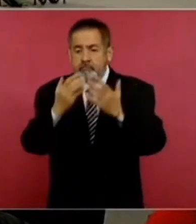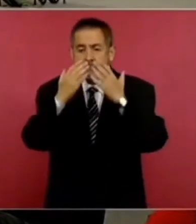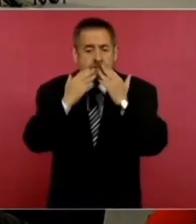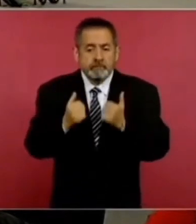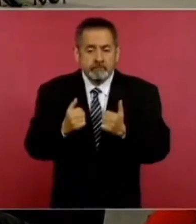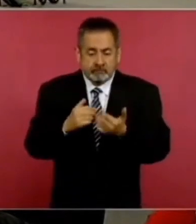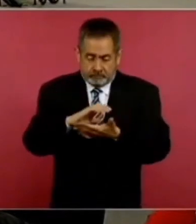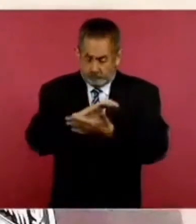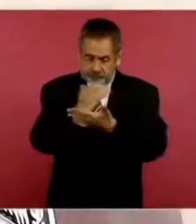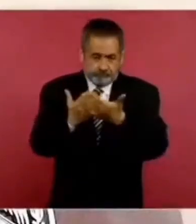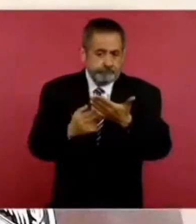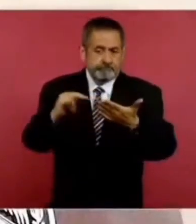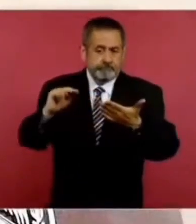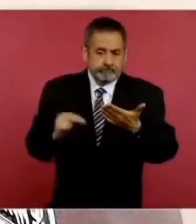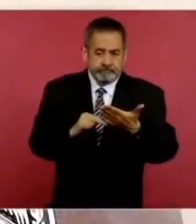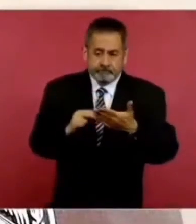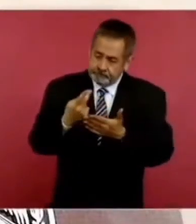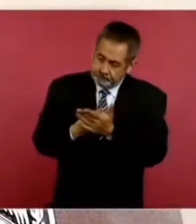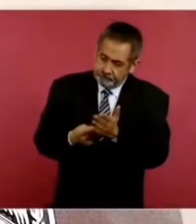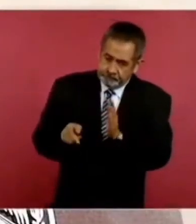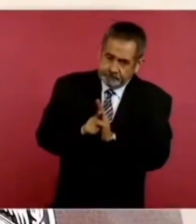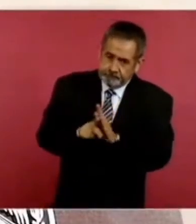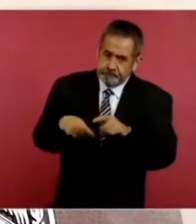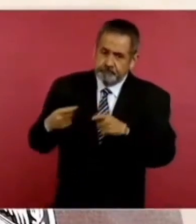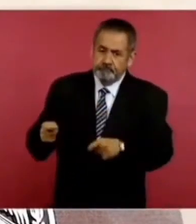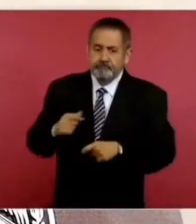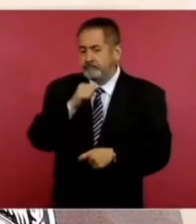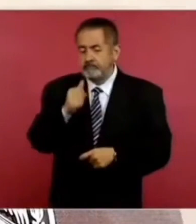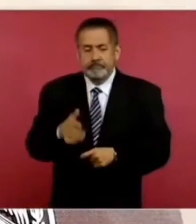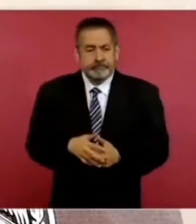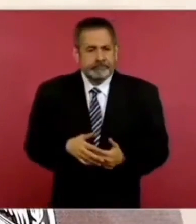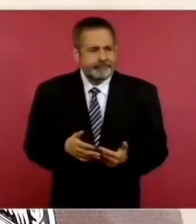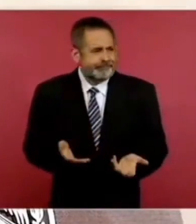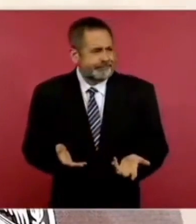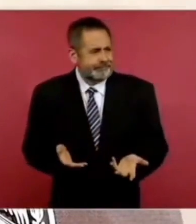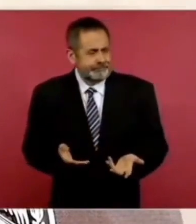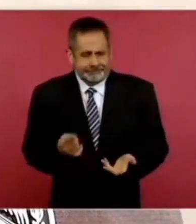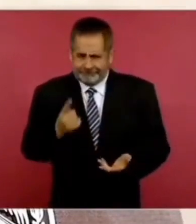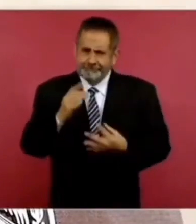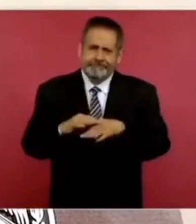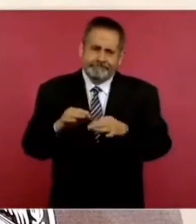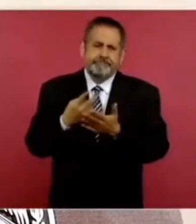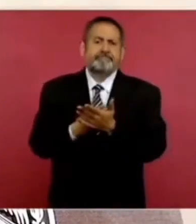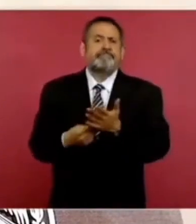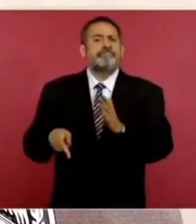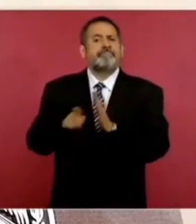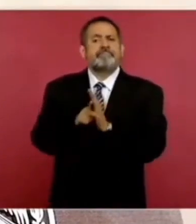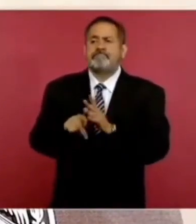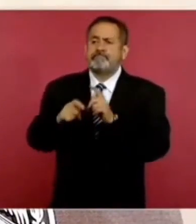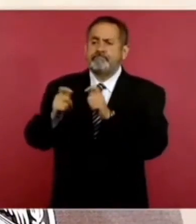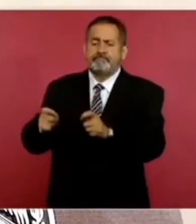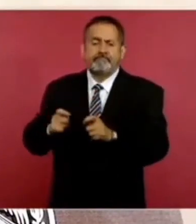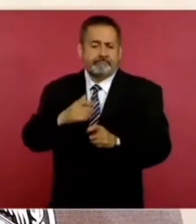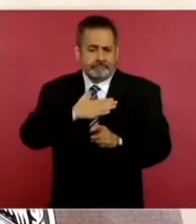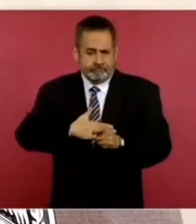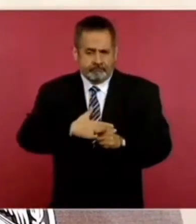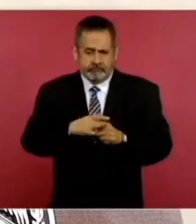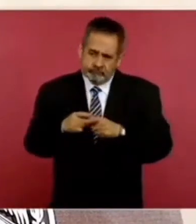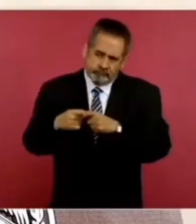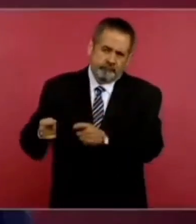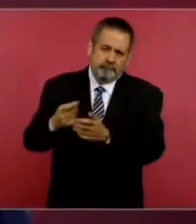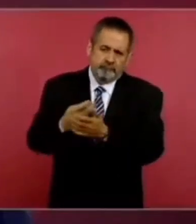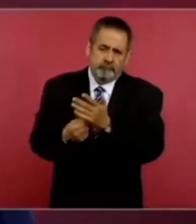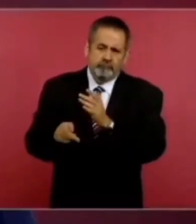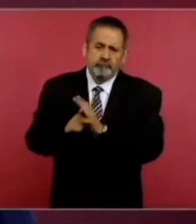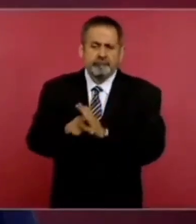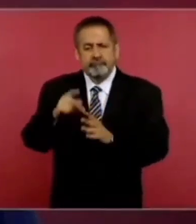un contrato, no tenían una base. Esa basificación, ¿por qué nos interesa tanto? Primero porque es un asunto de justicia, pero también porque